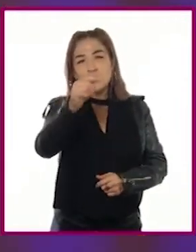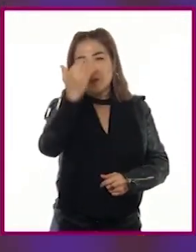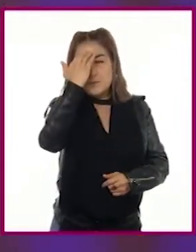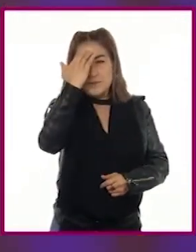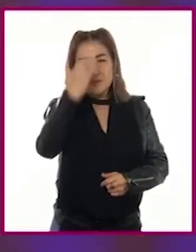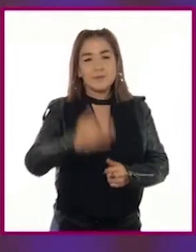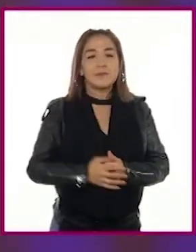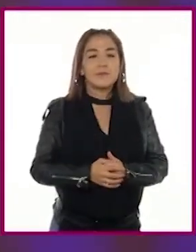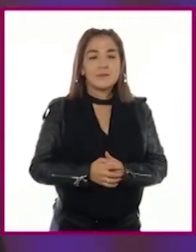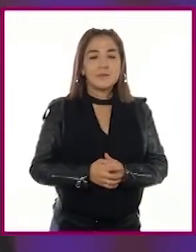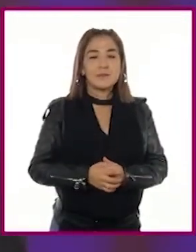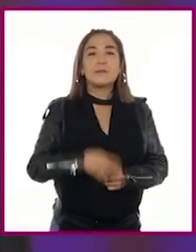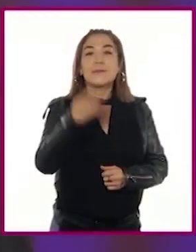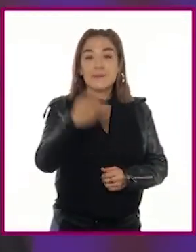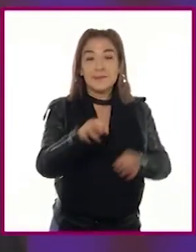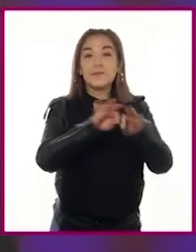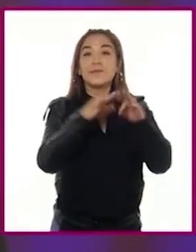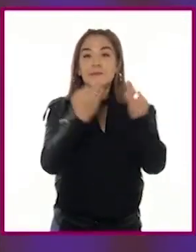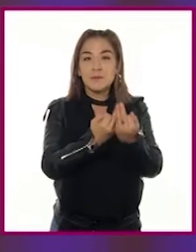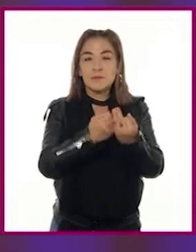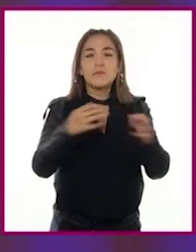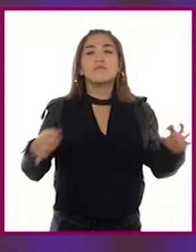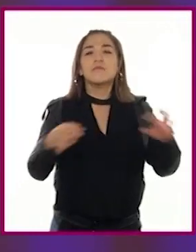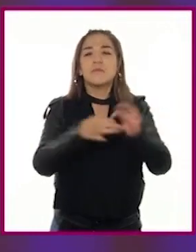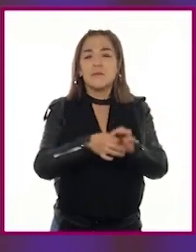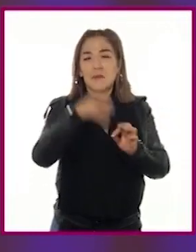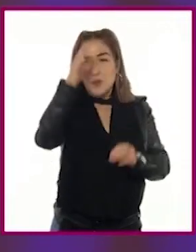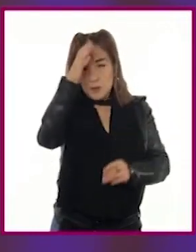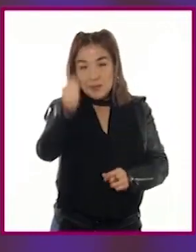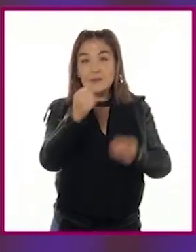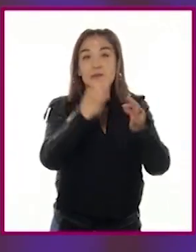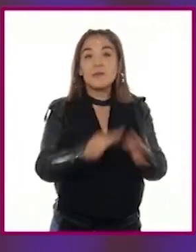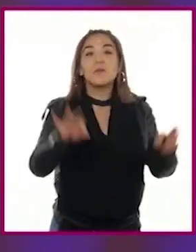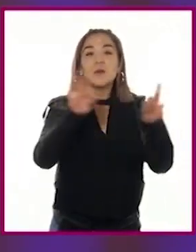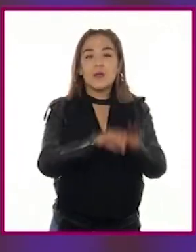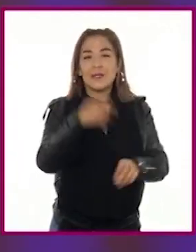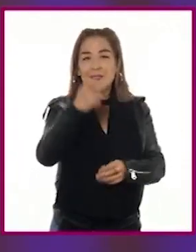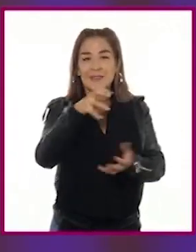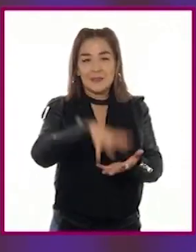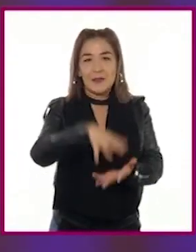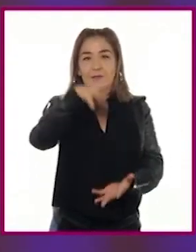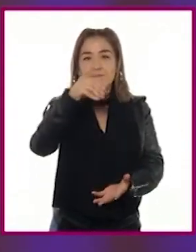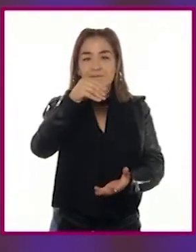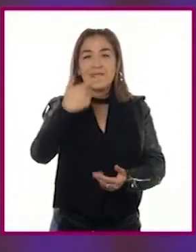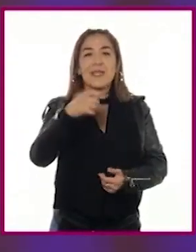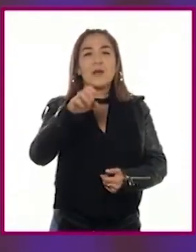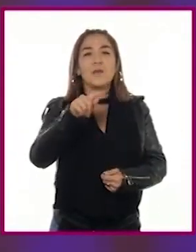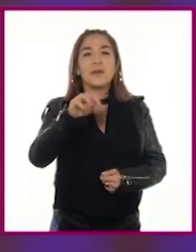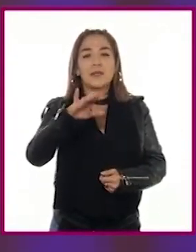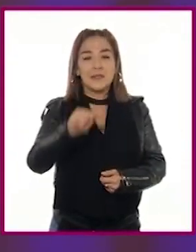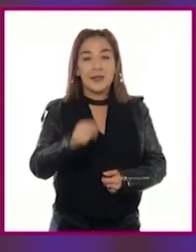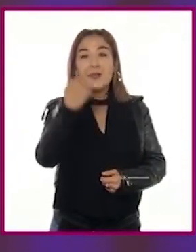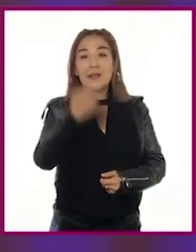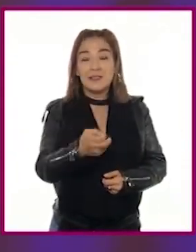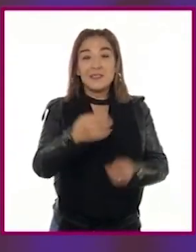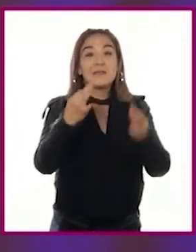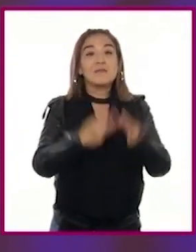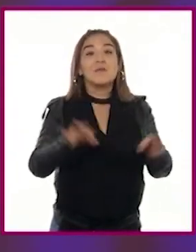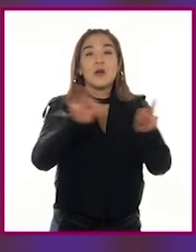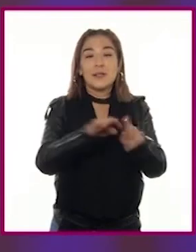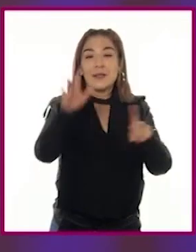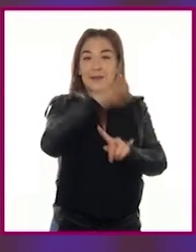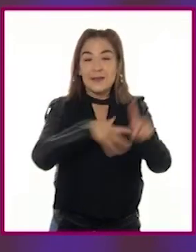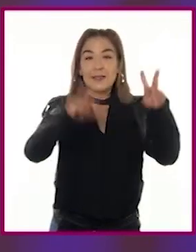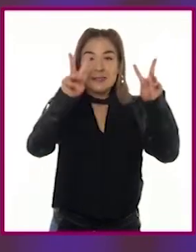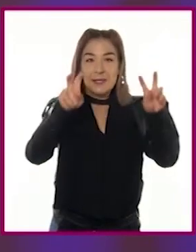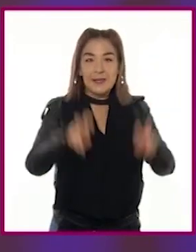conocimiento. De este modo, se vincularán conceptos fundamentales de la geometría. Por la naturaleza de los contenidos, bastará para